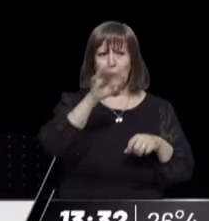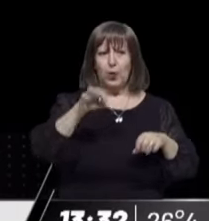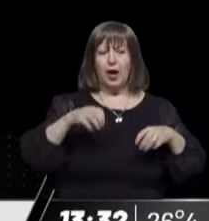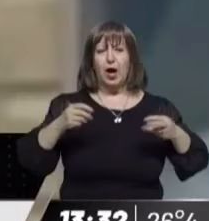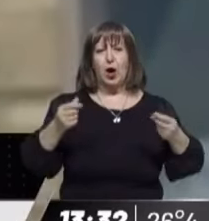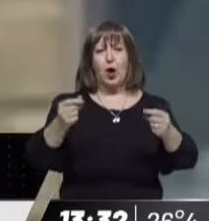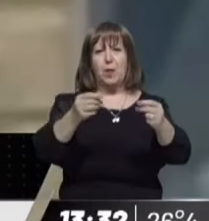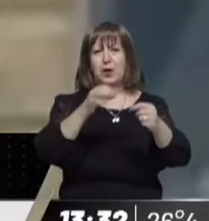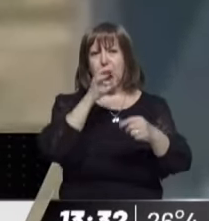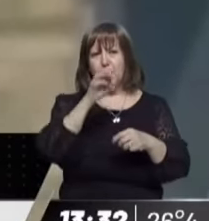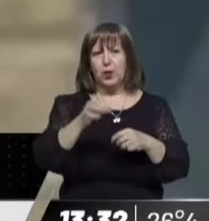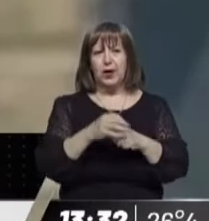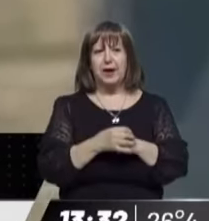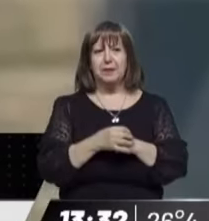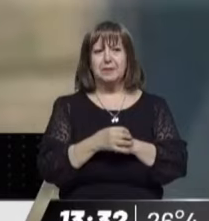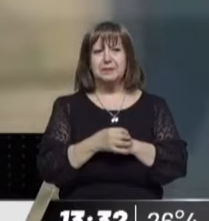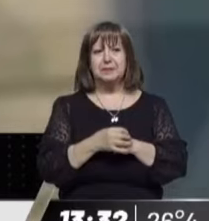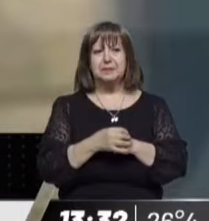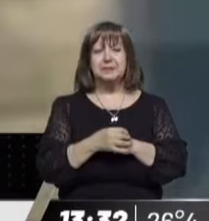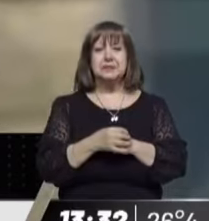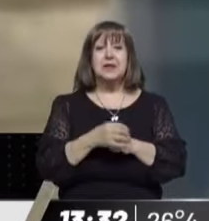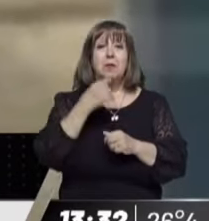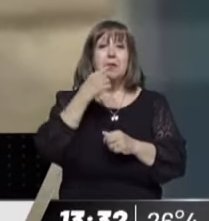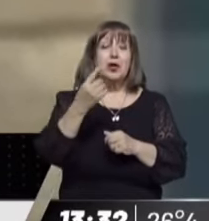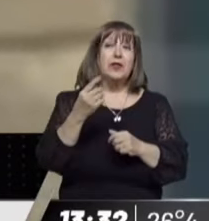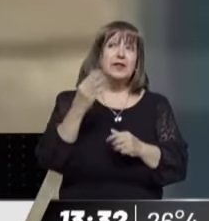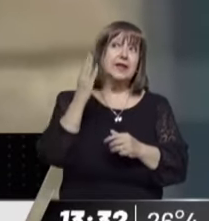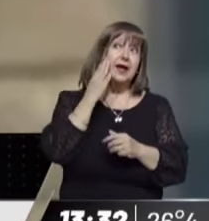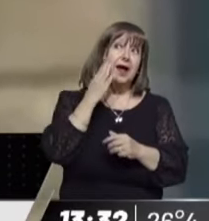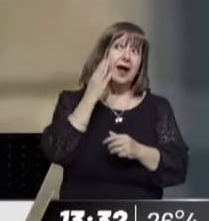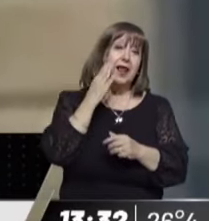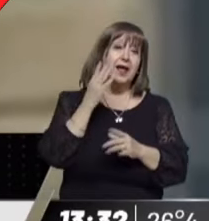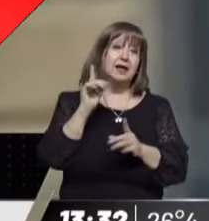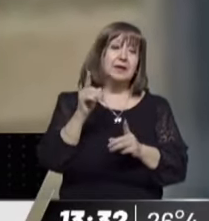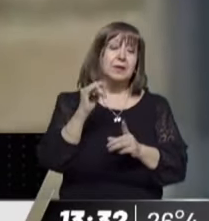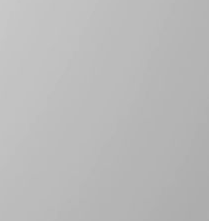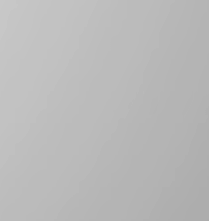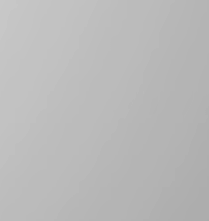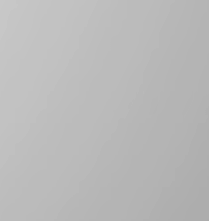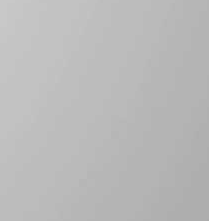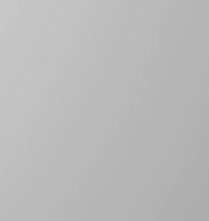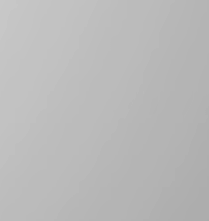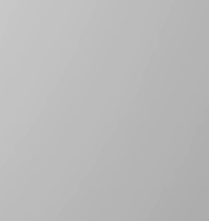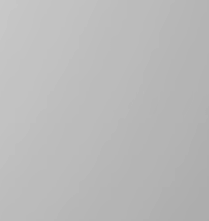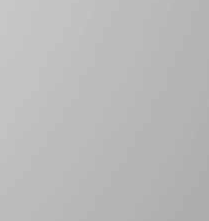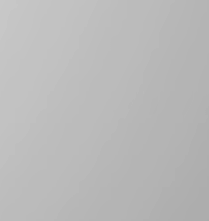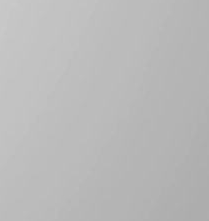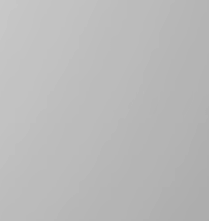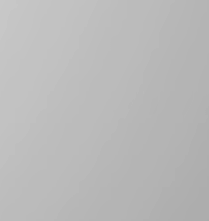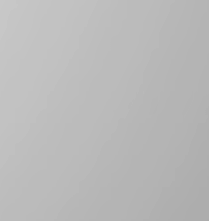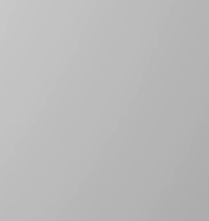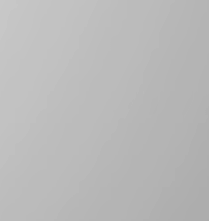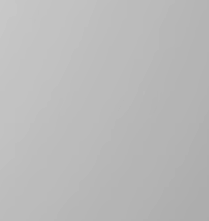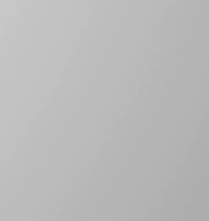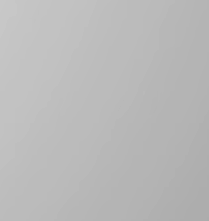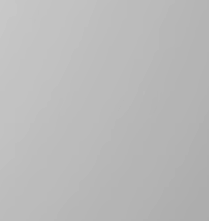ver, se calman con esta imagen que vemos de Kate Middleton, que volvió a reaparecer ayer.